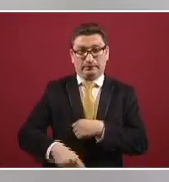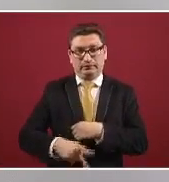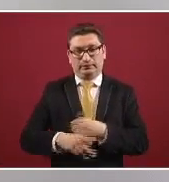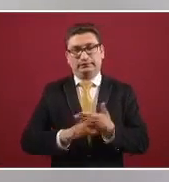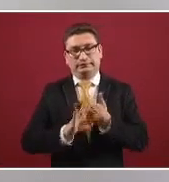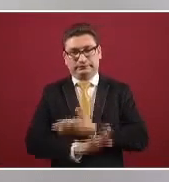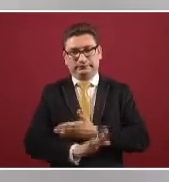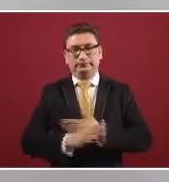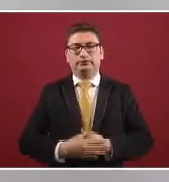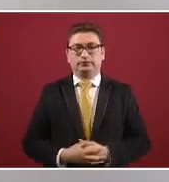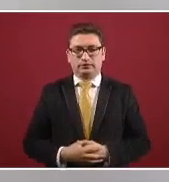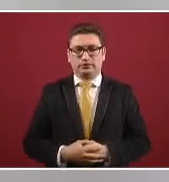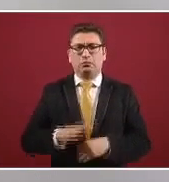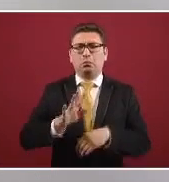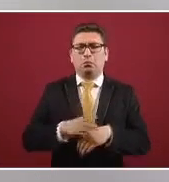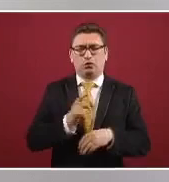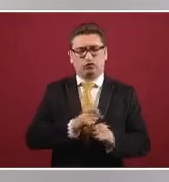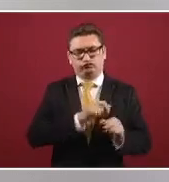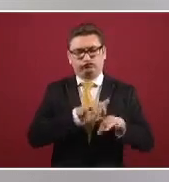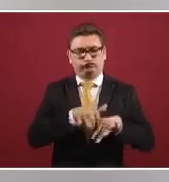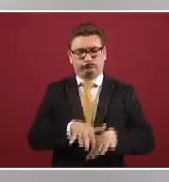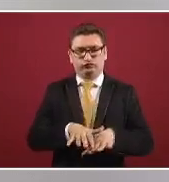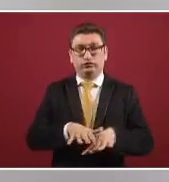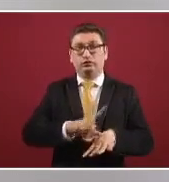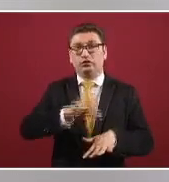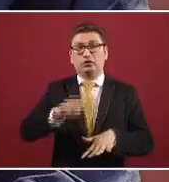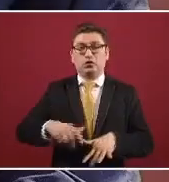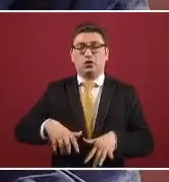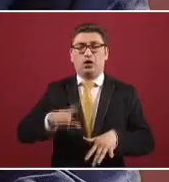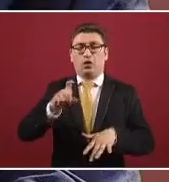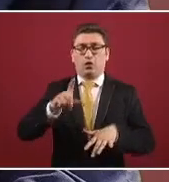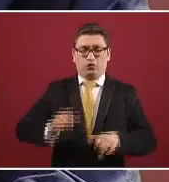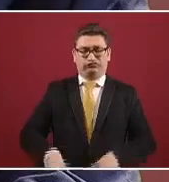de inundación.